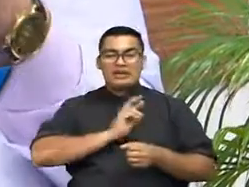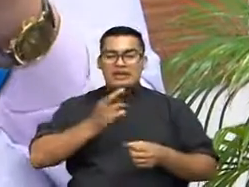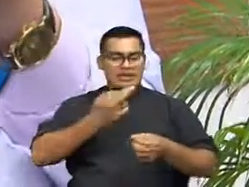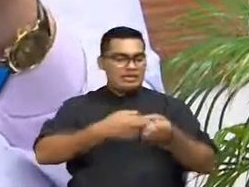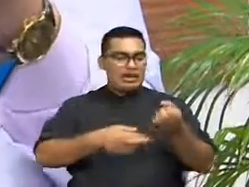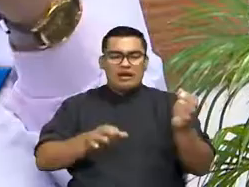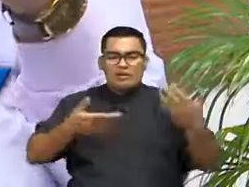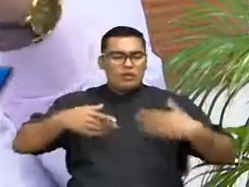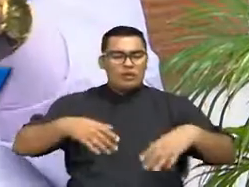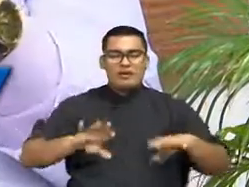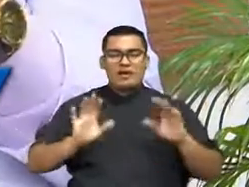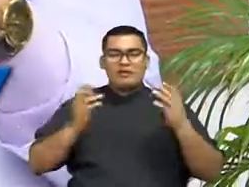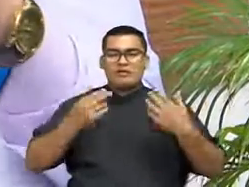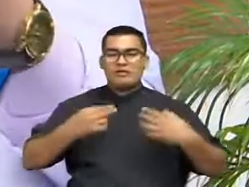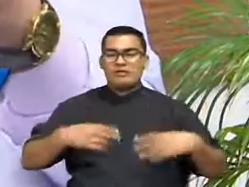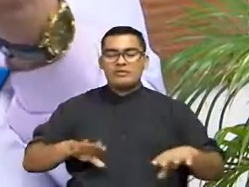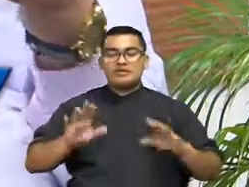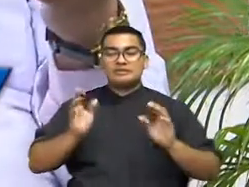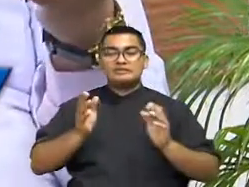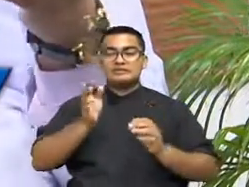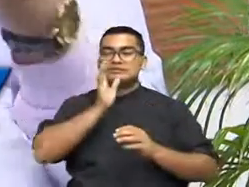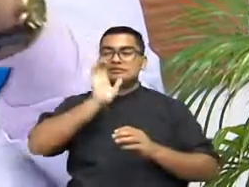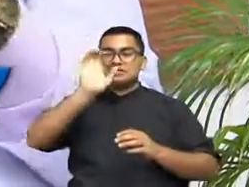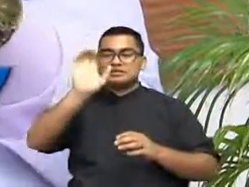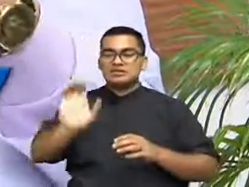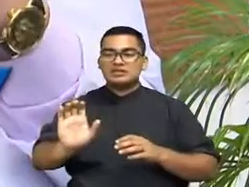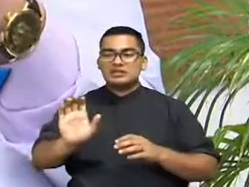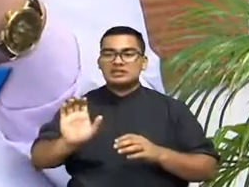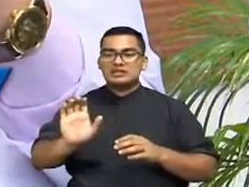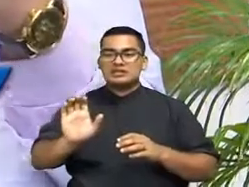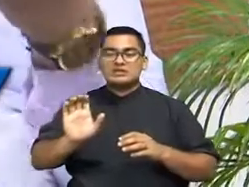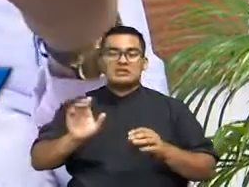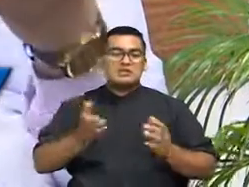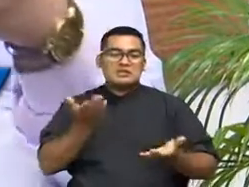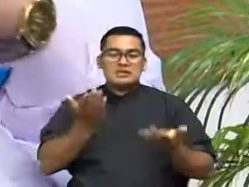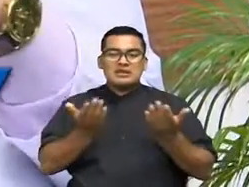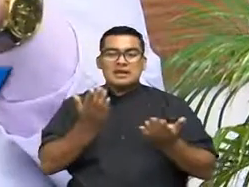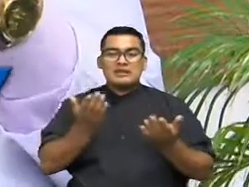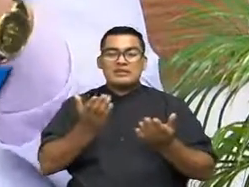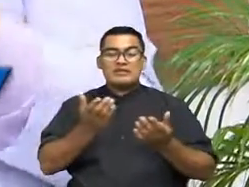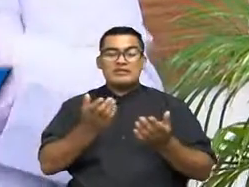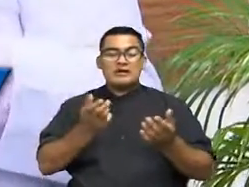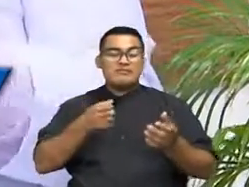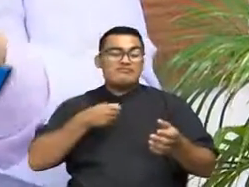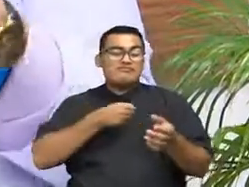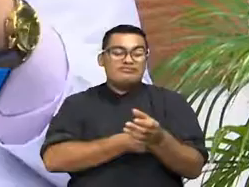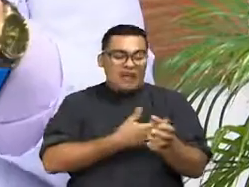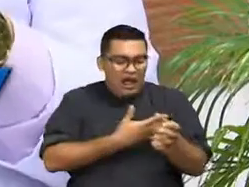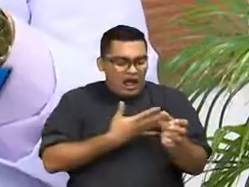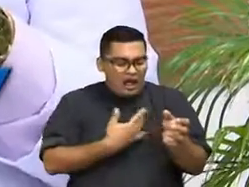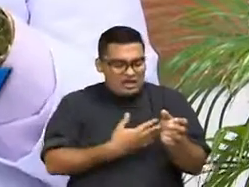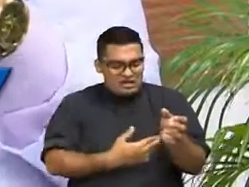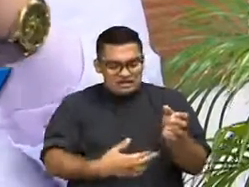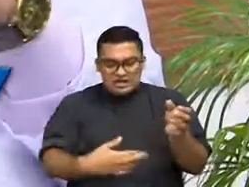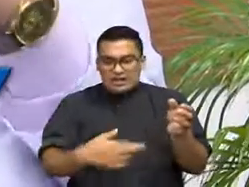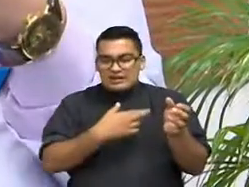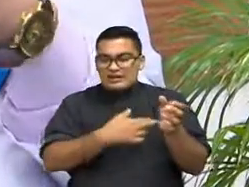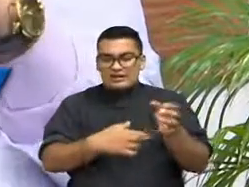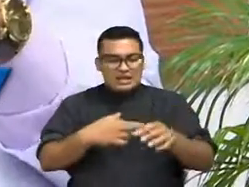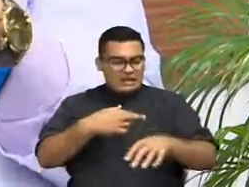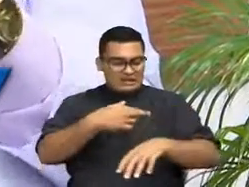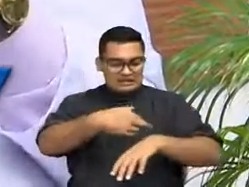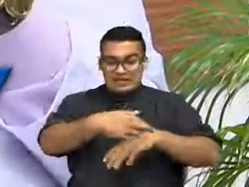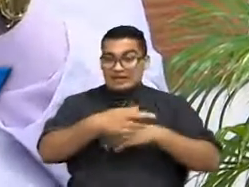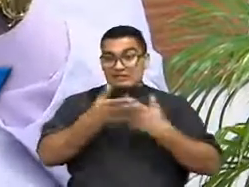produciendo, traumas, esos niños de que, por ejemplo, sufren alguna herida severa, alguna herida fuerte en algún vaso